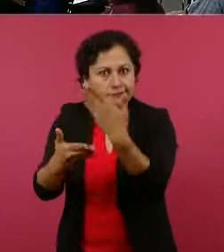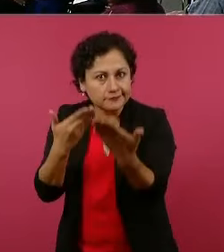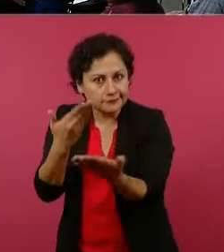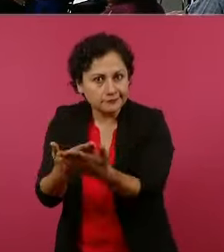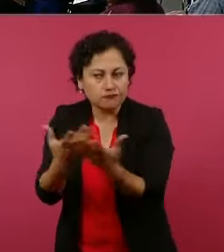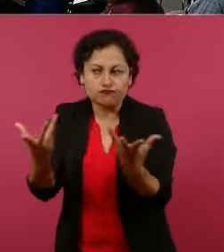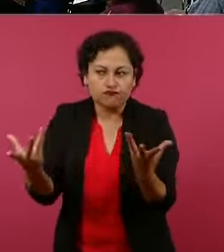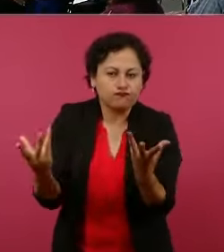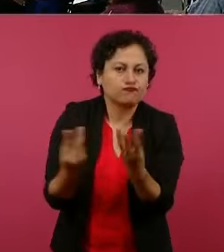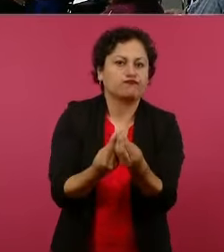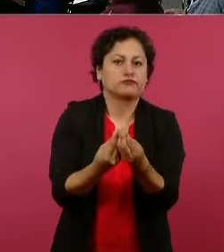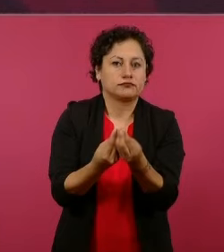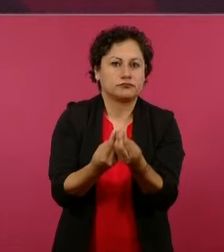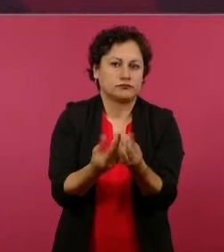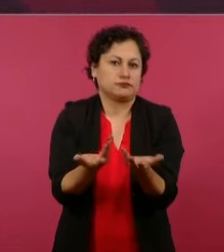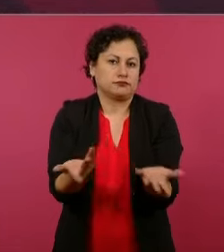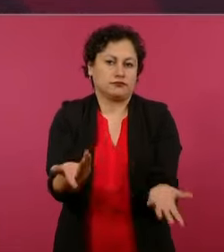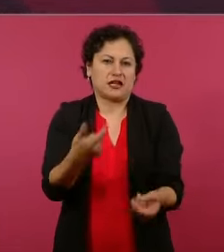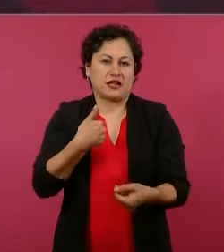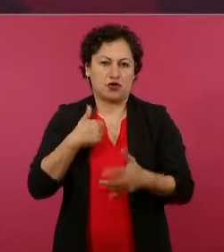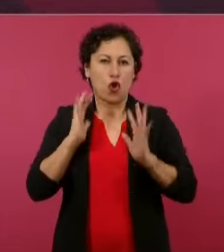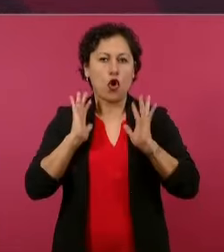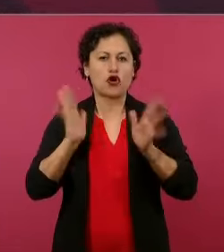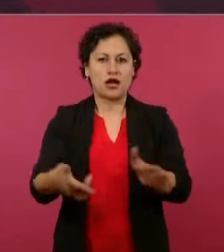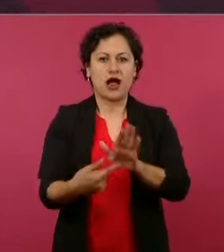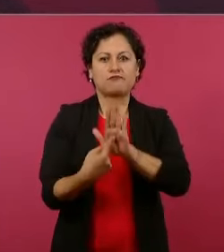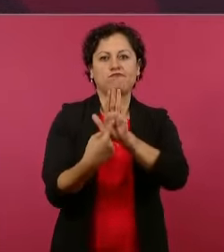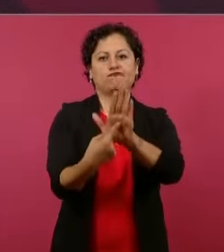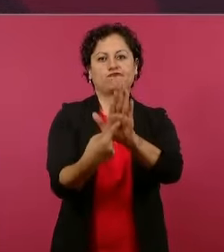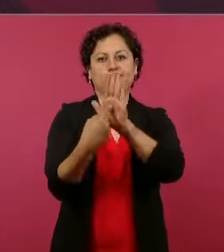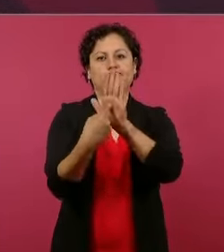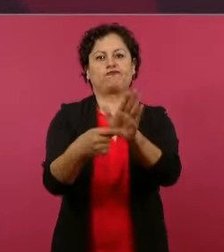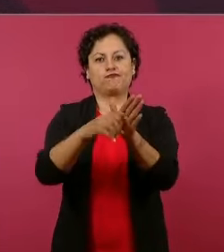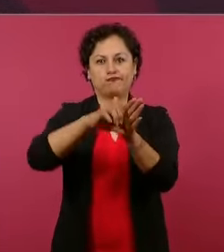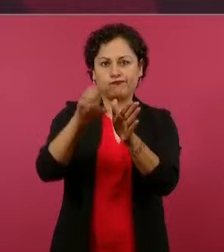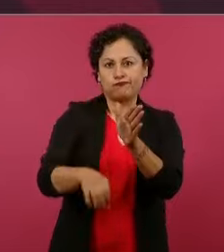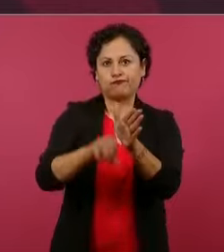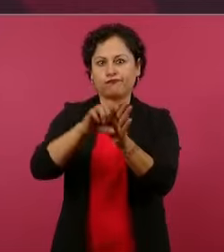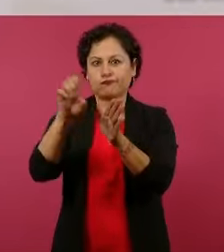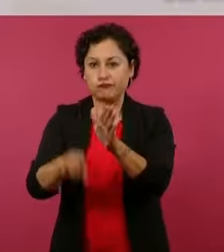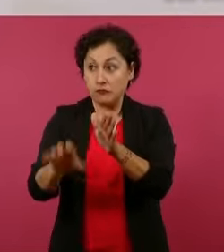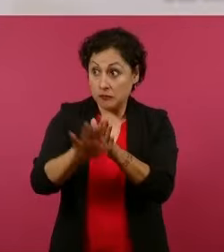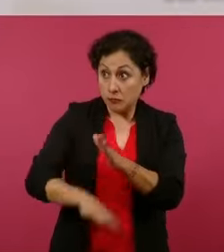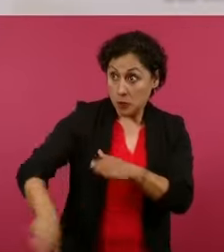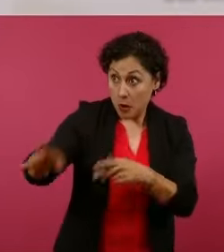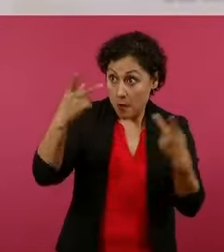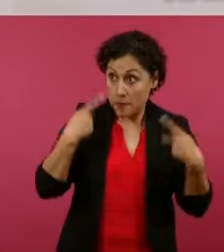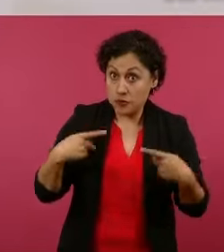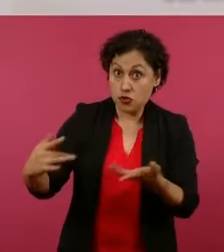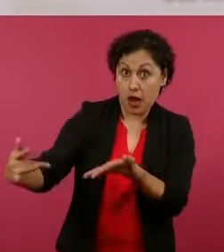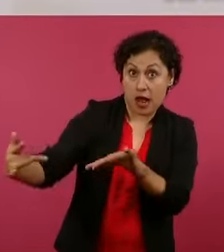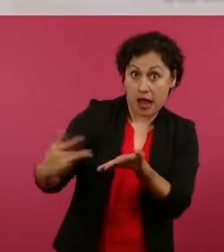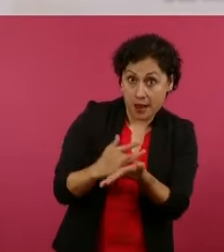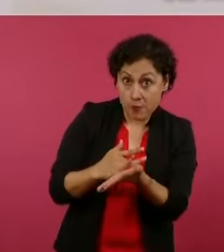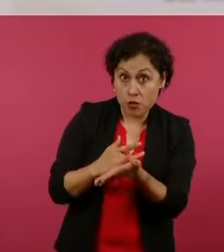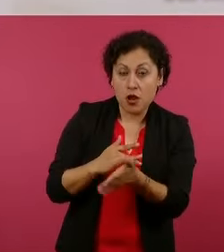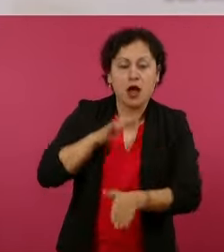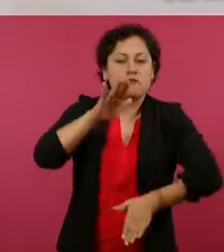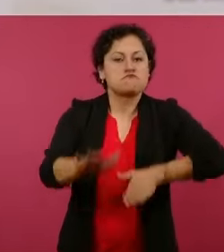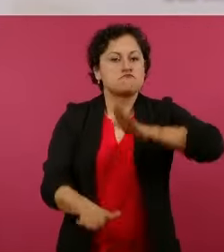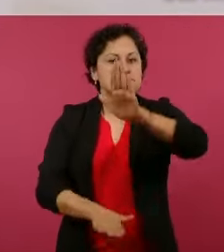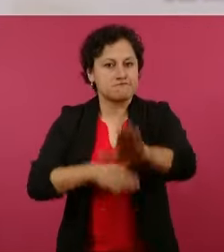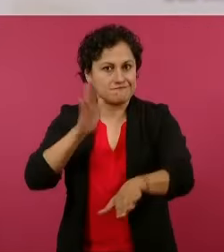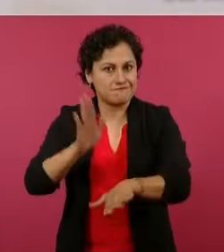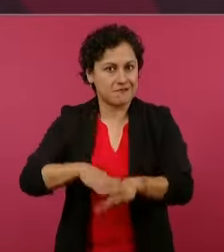que con el apoyo de la gente se avanza más y que el pueblo de